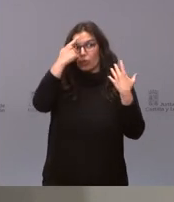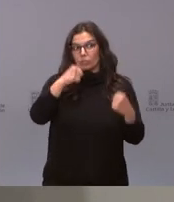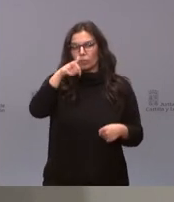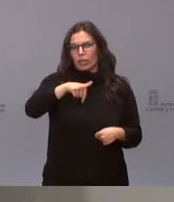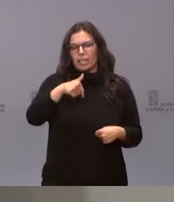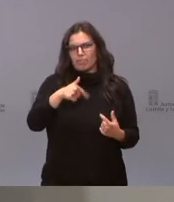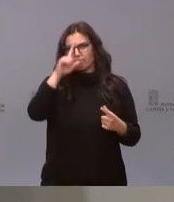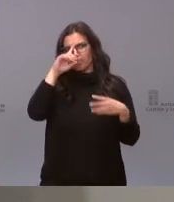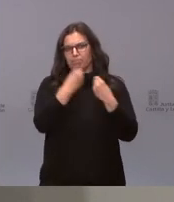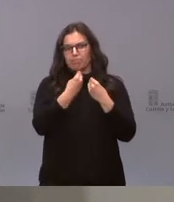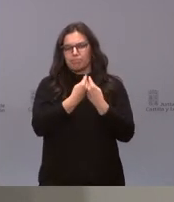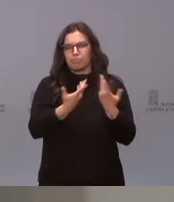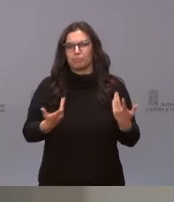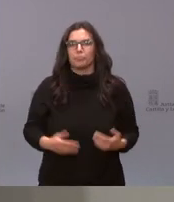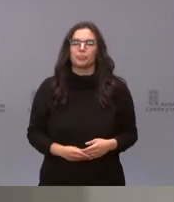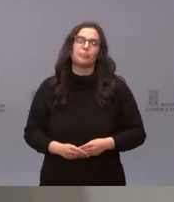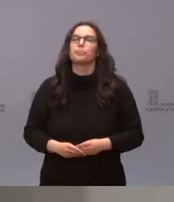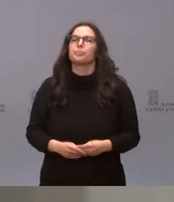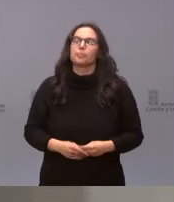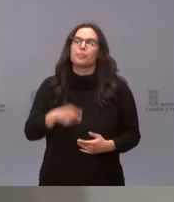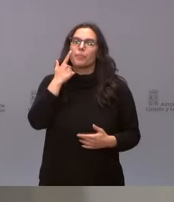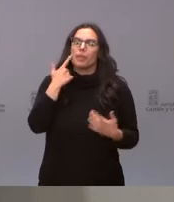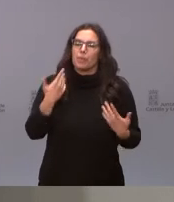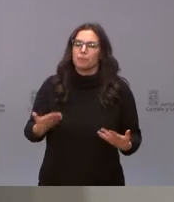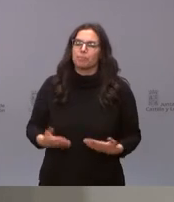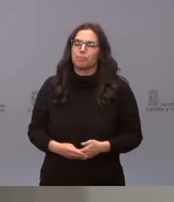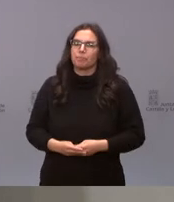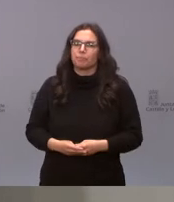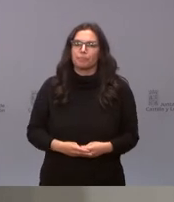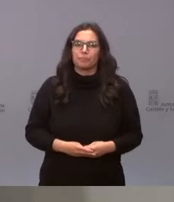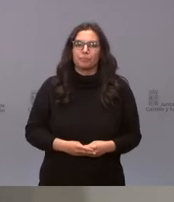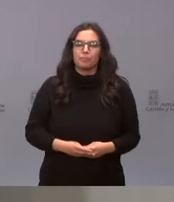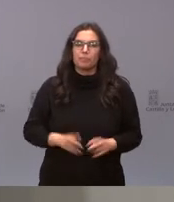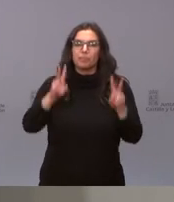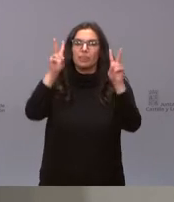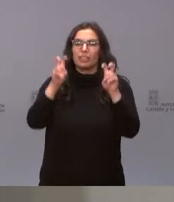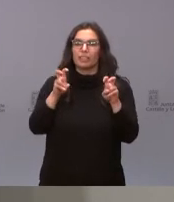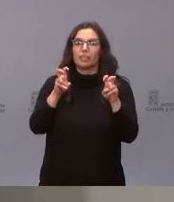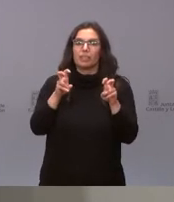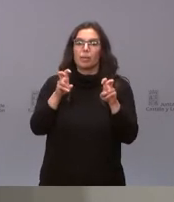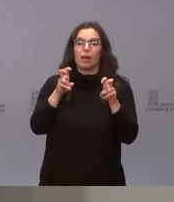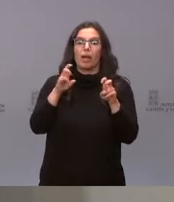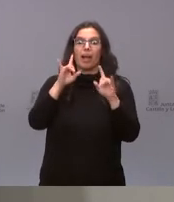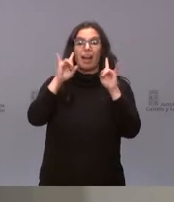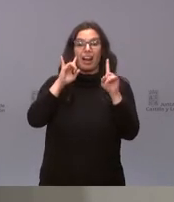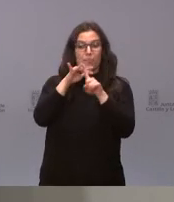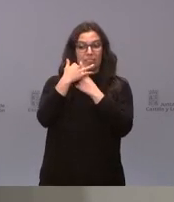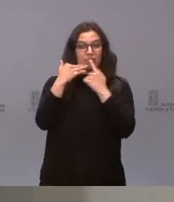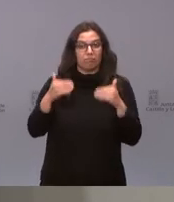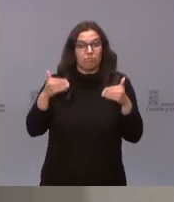gracias bueno vamos a ver en relación a la prórroga del estado de alarma pues